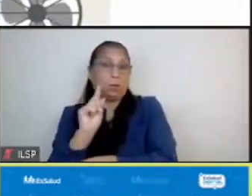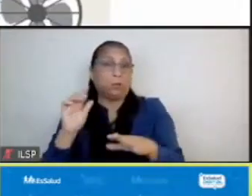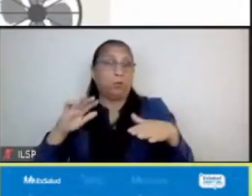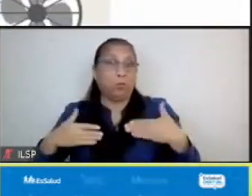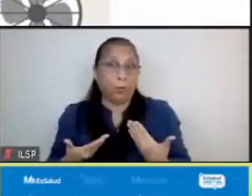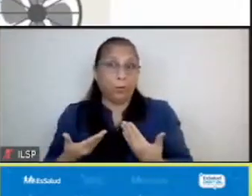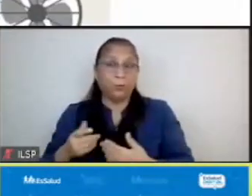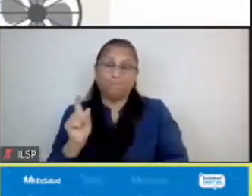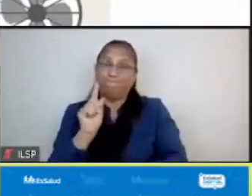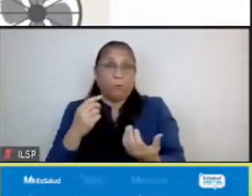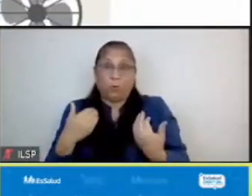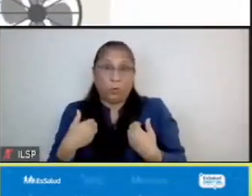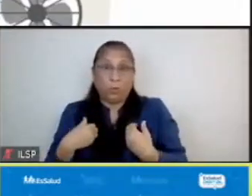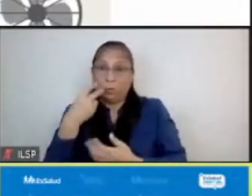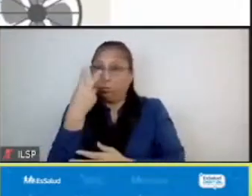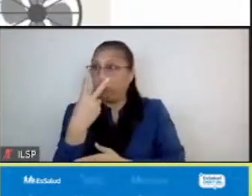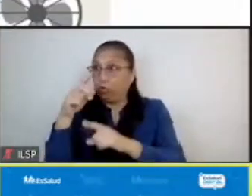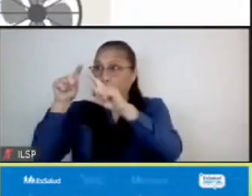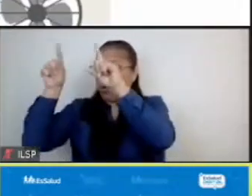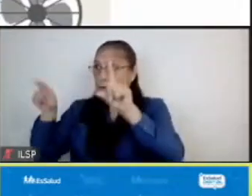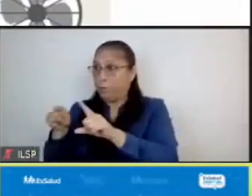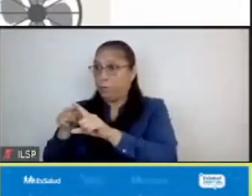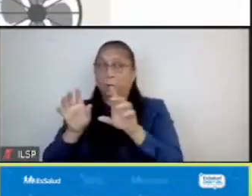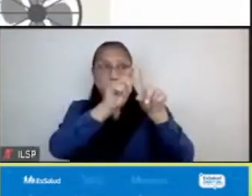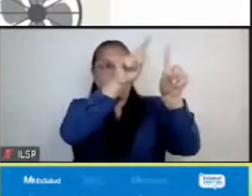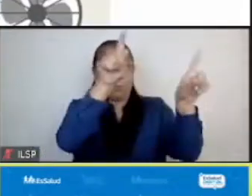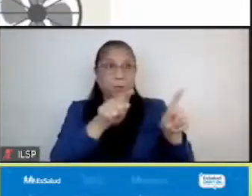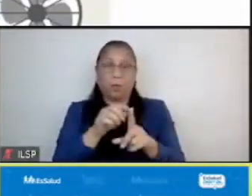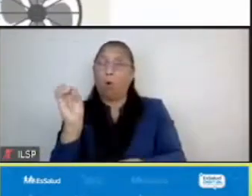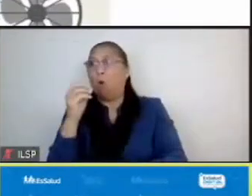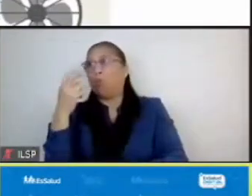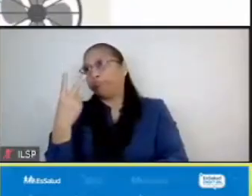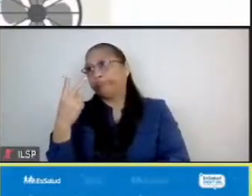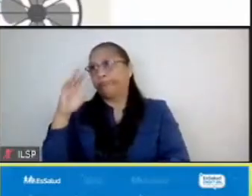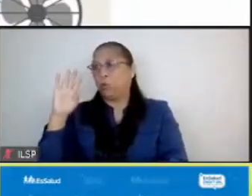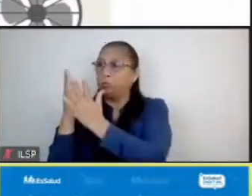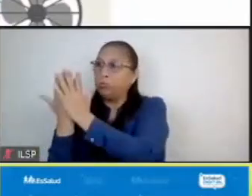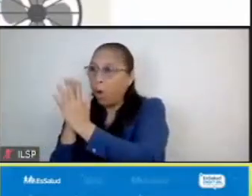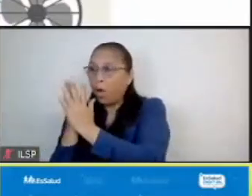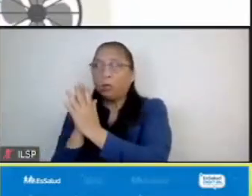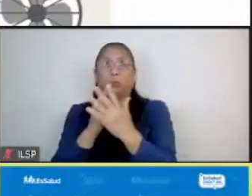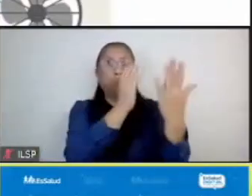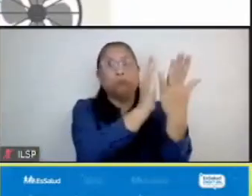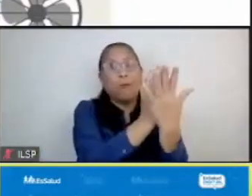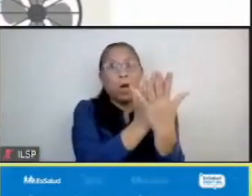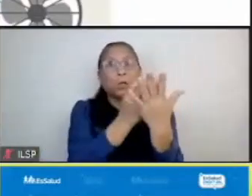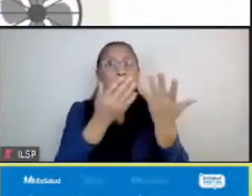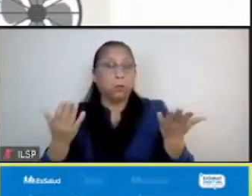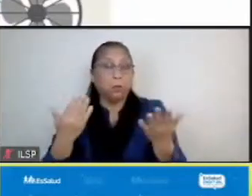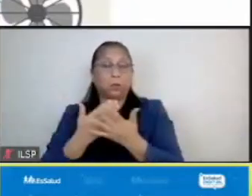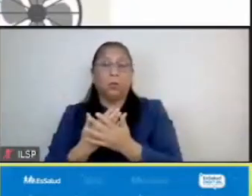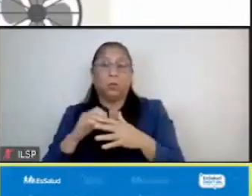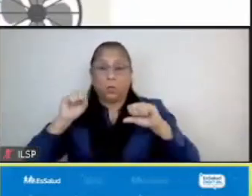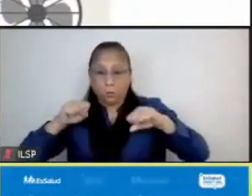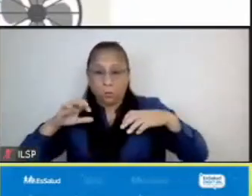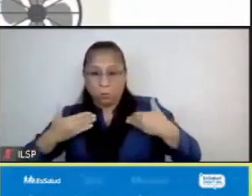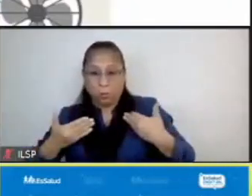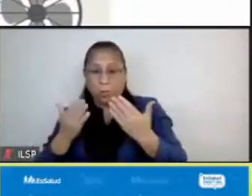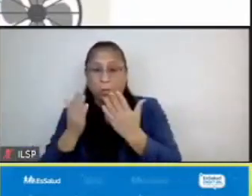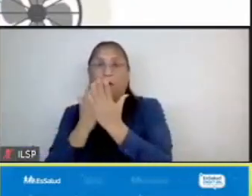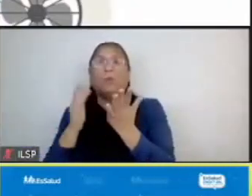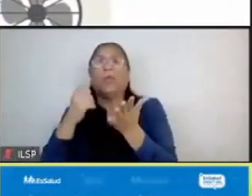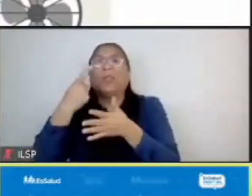tener dos ventanas o dos puertas o, digamos, dos espacios que se puedan abrir, lo que se puede